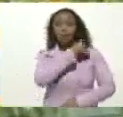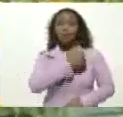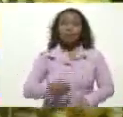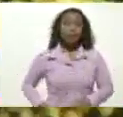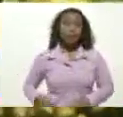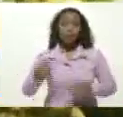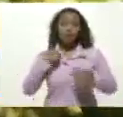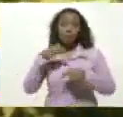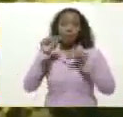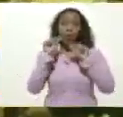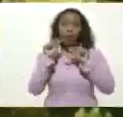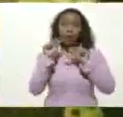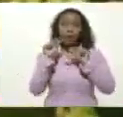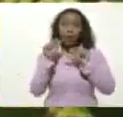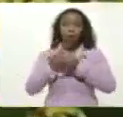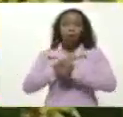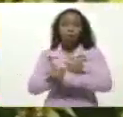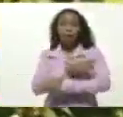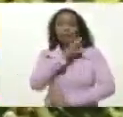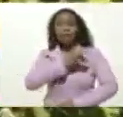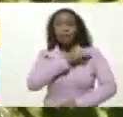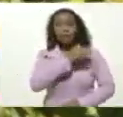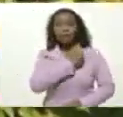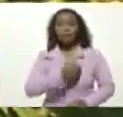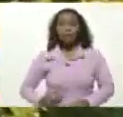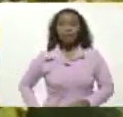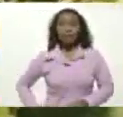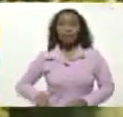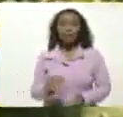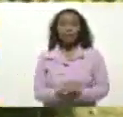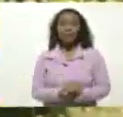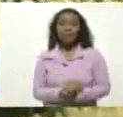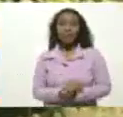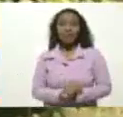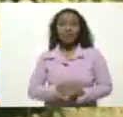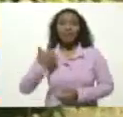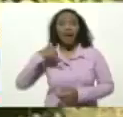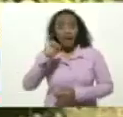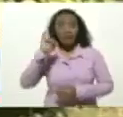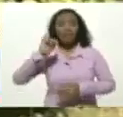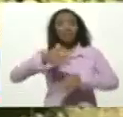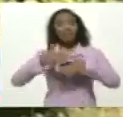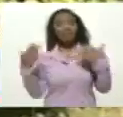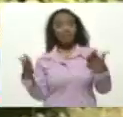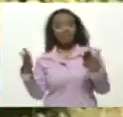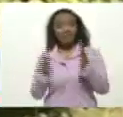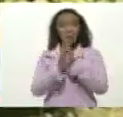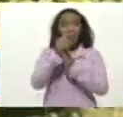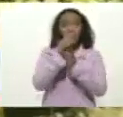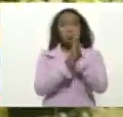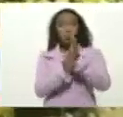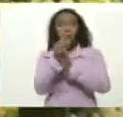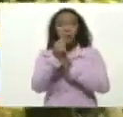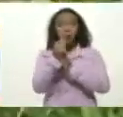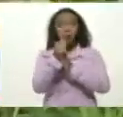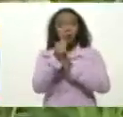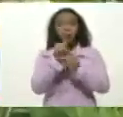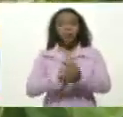un poquito nerviosa, señor presidente. ¿Y tenemos con qué? Tenemos emprendimiento,